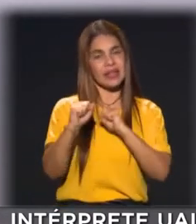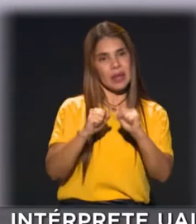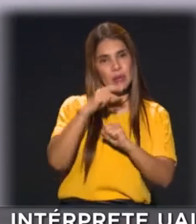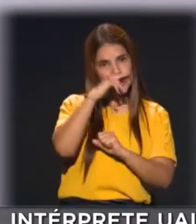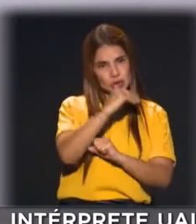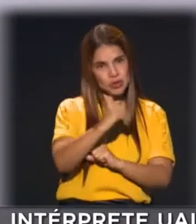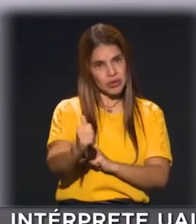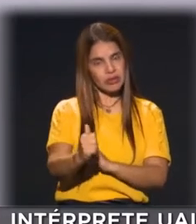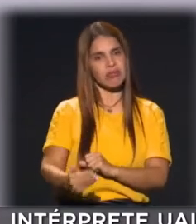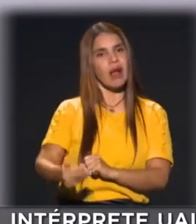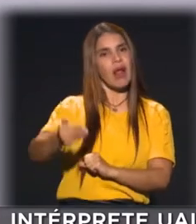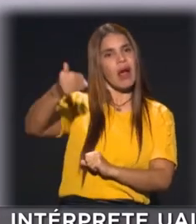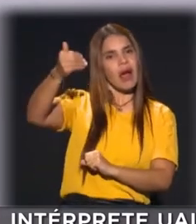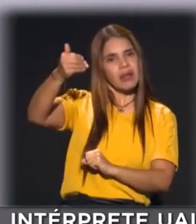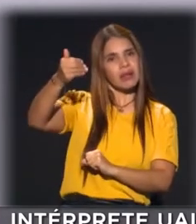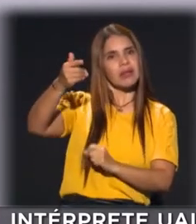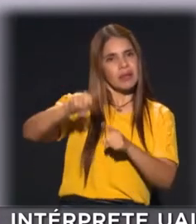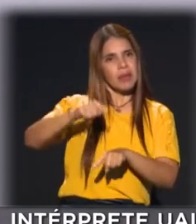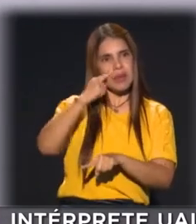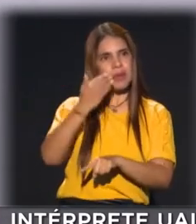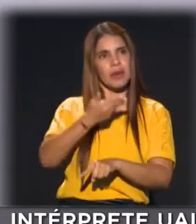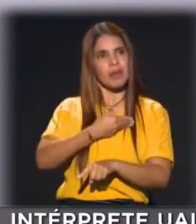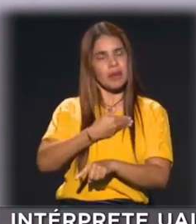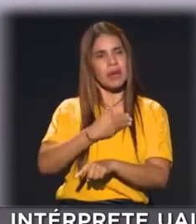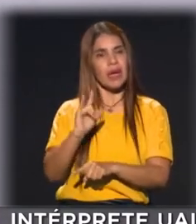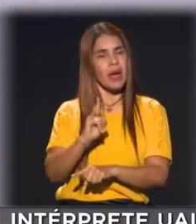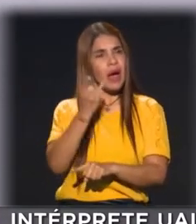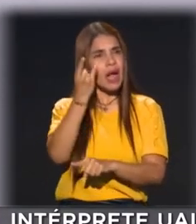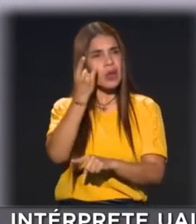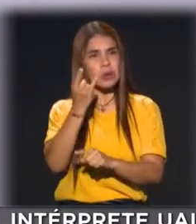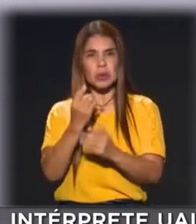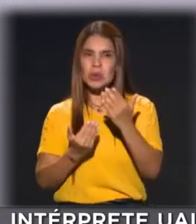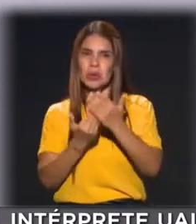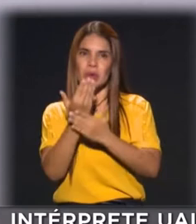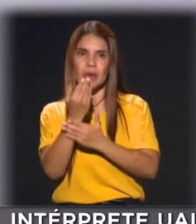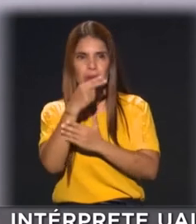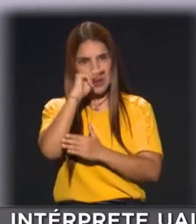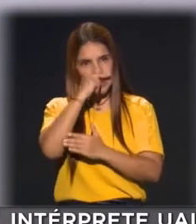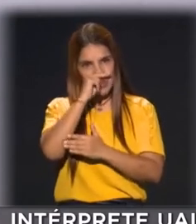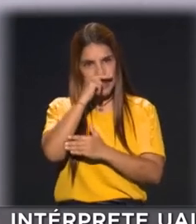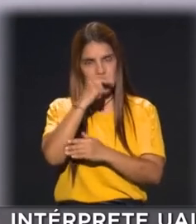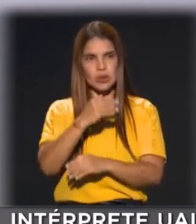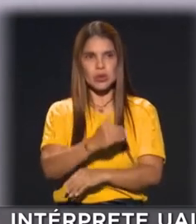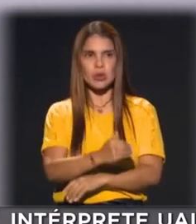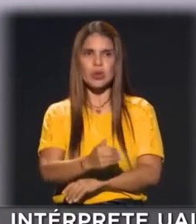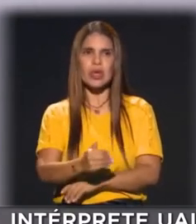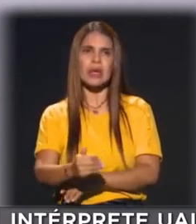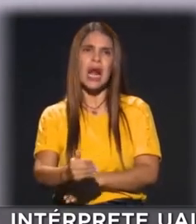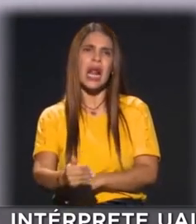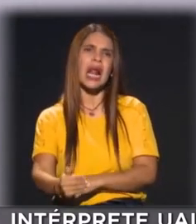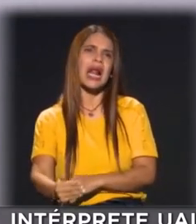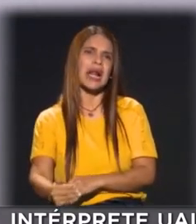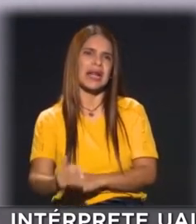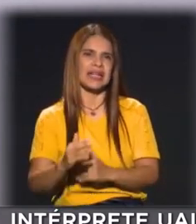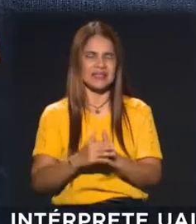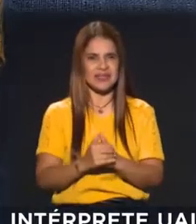más grandecitos podían tener y los cuidadores, pero sé que ustedes tienen como algo también novedoso y es para los niños de la primera infancia, es decir, los más